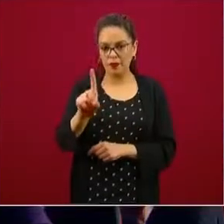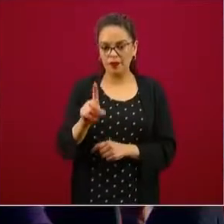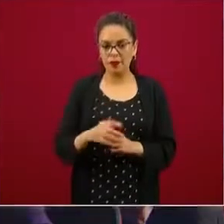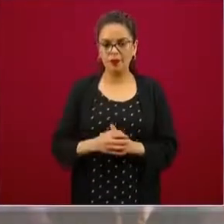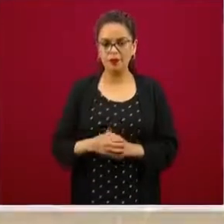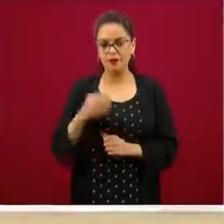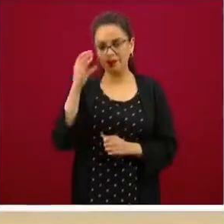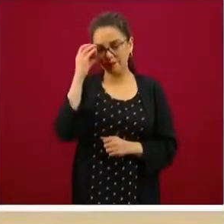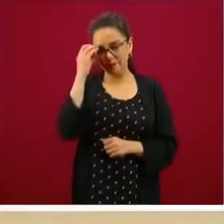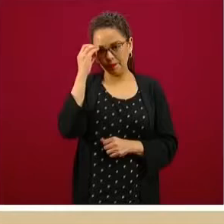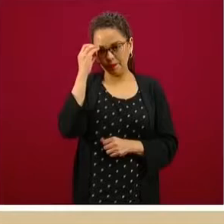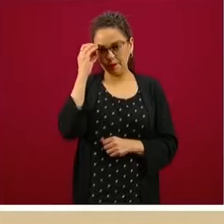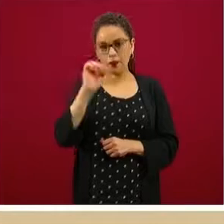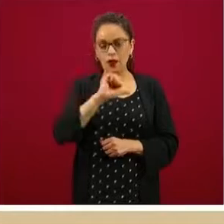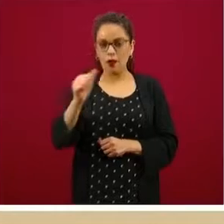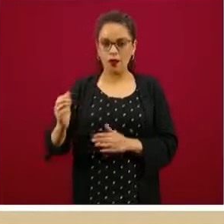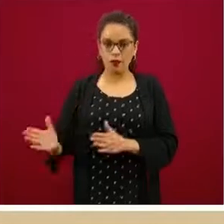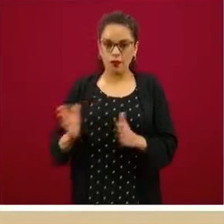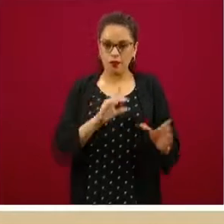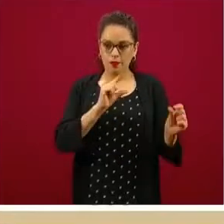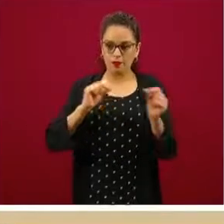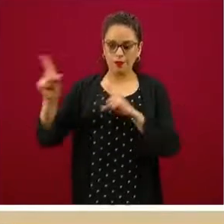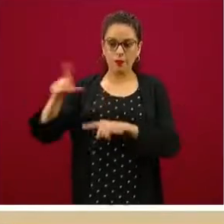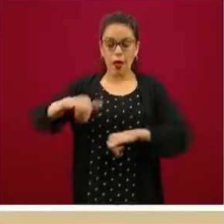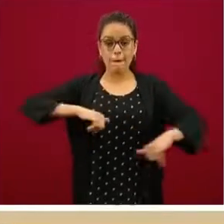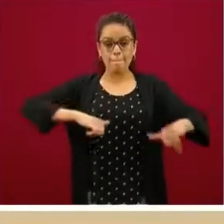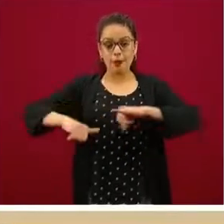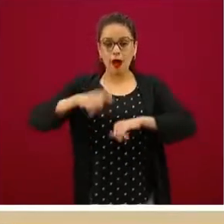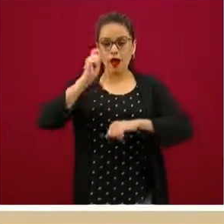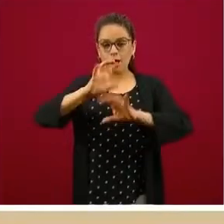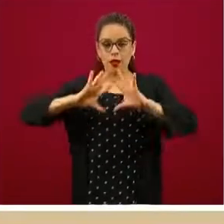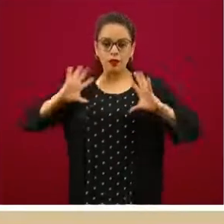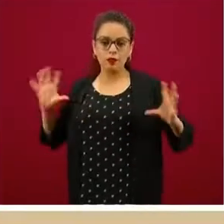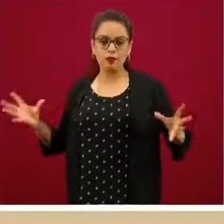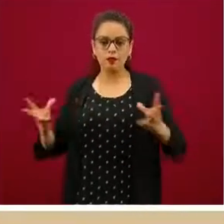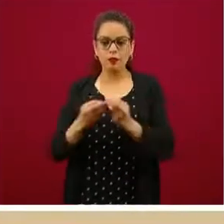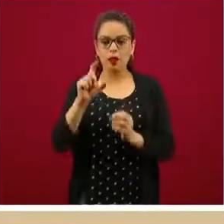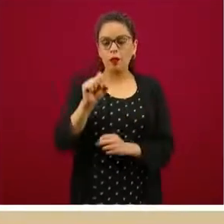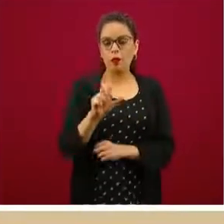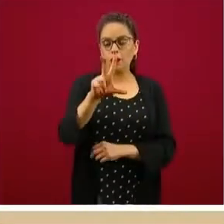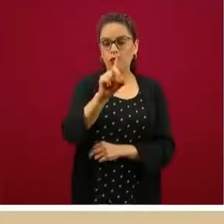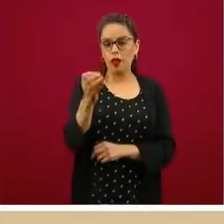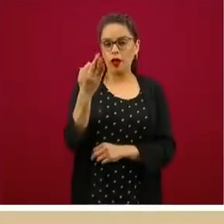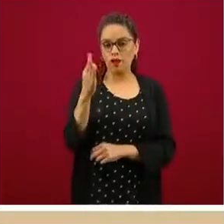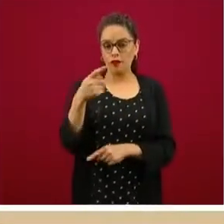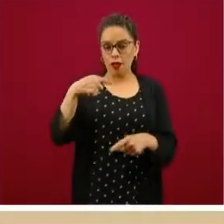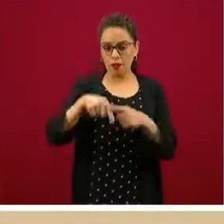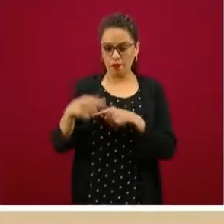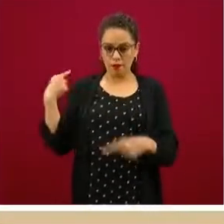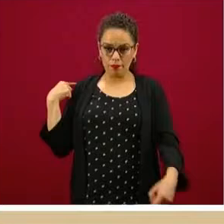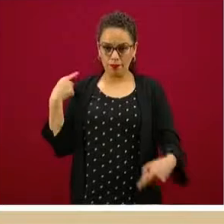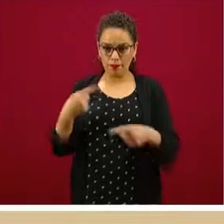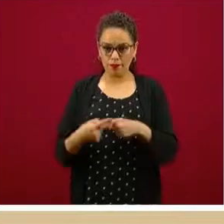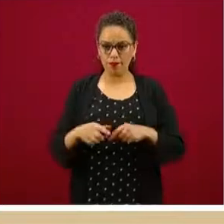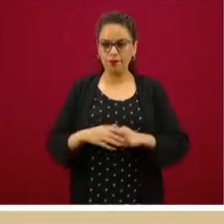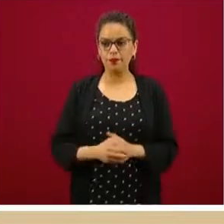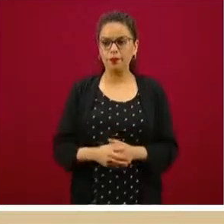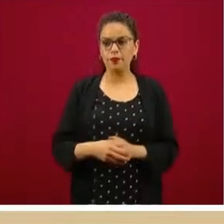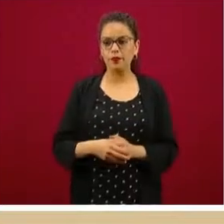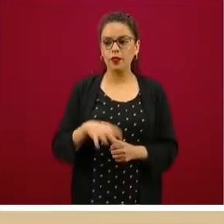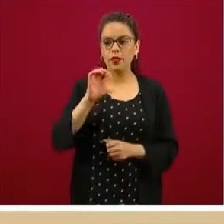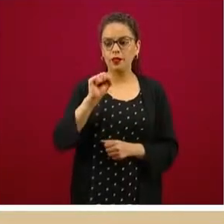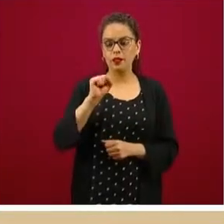En el mapa de casos acumulados, que se cuenta desde el 28 de febrero, tenemos 66.2 personas por